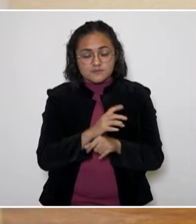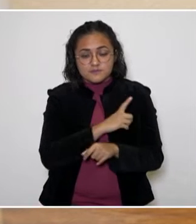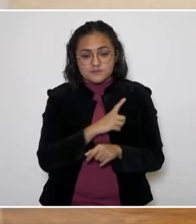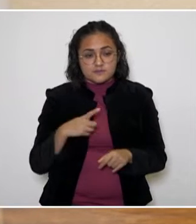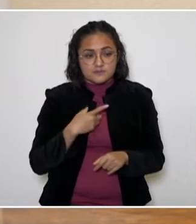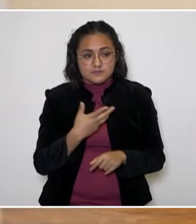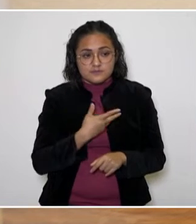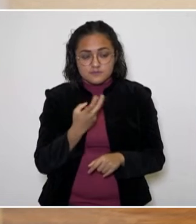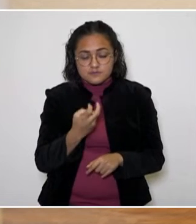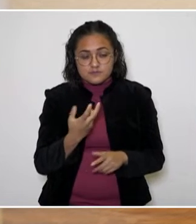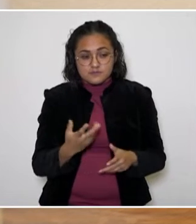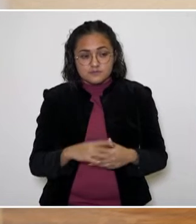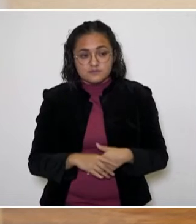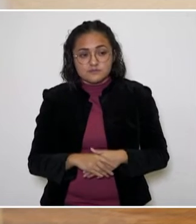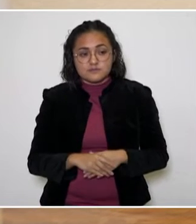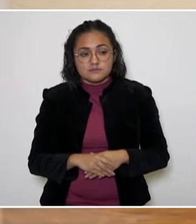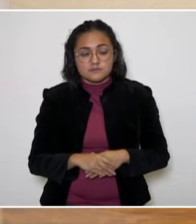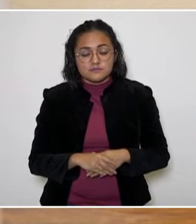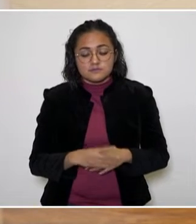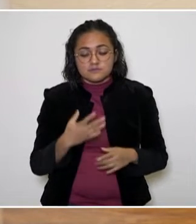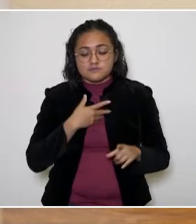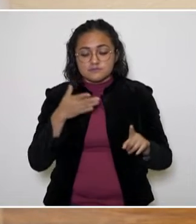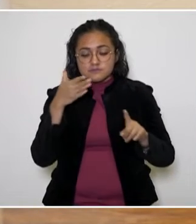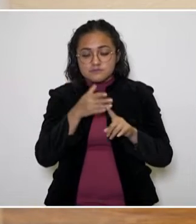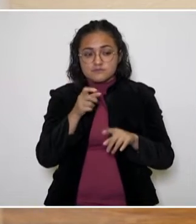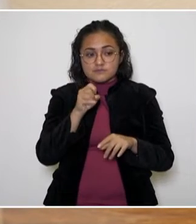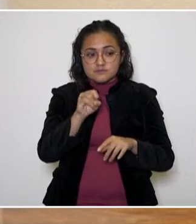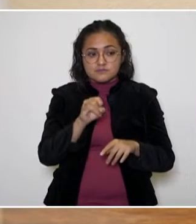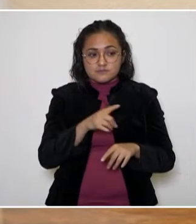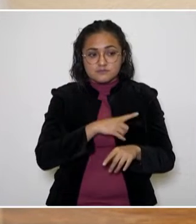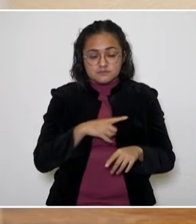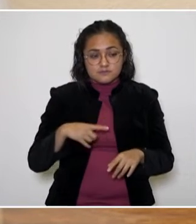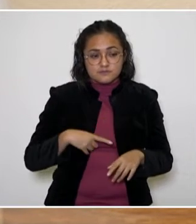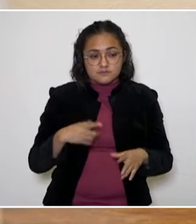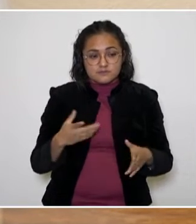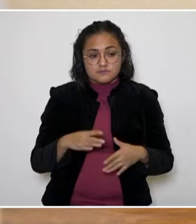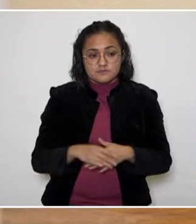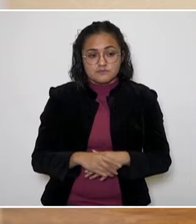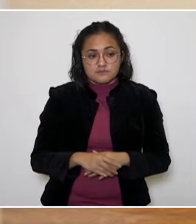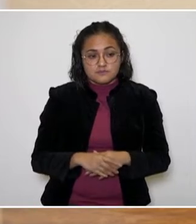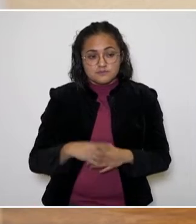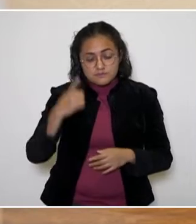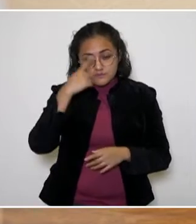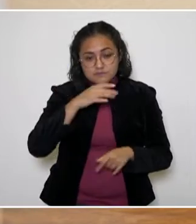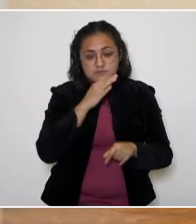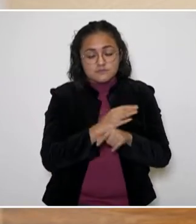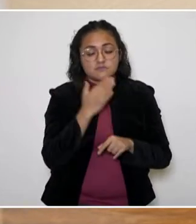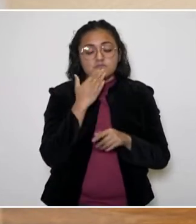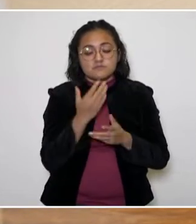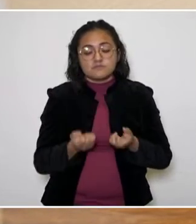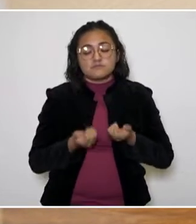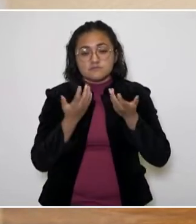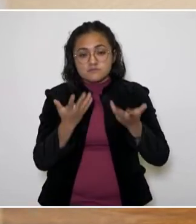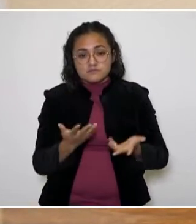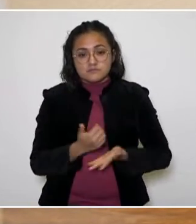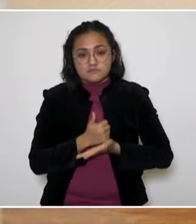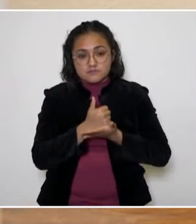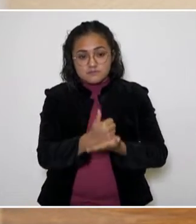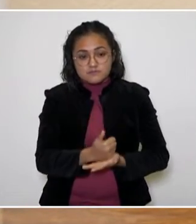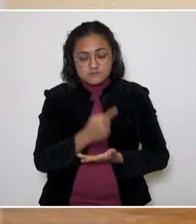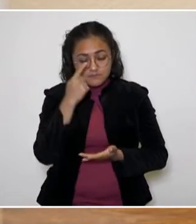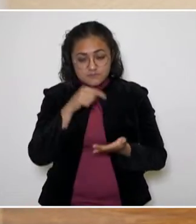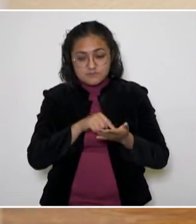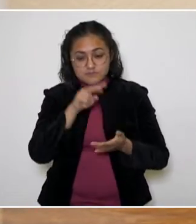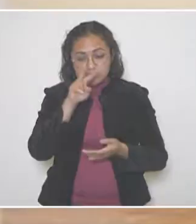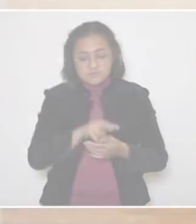propósito. Tienen ese propósito. Es para hacer el bien.